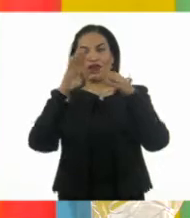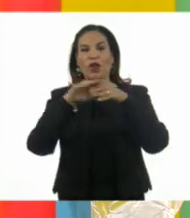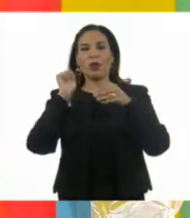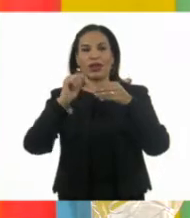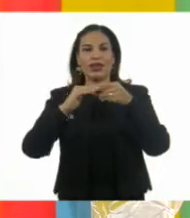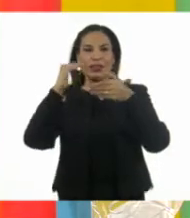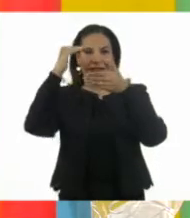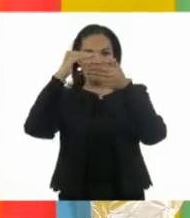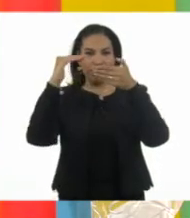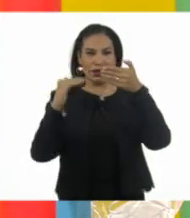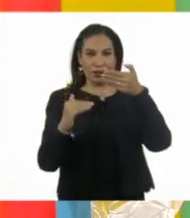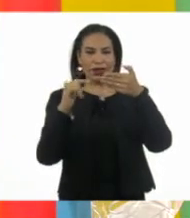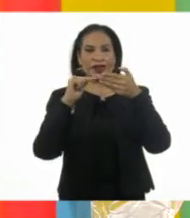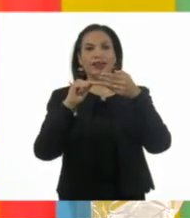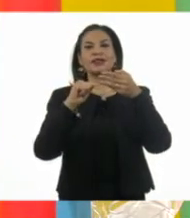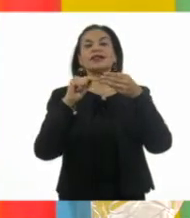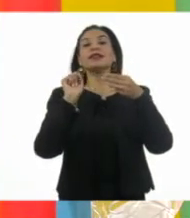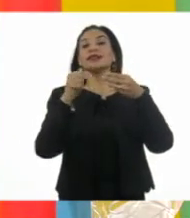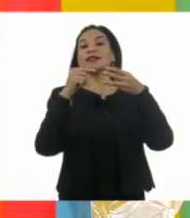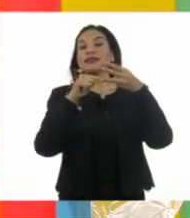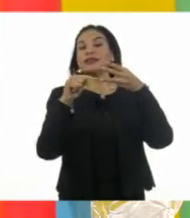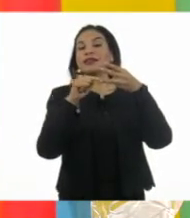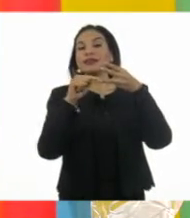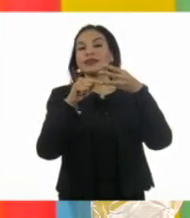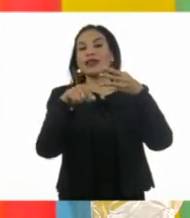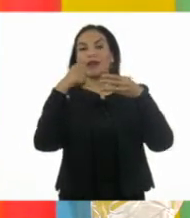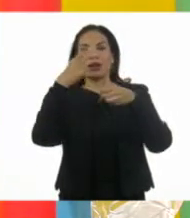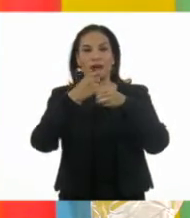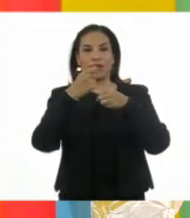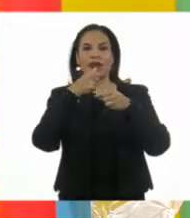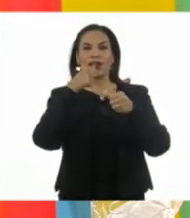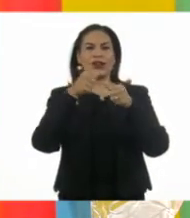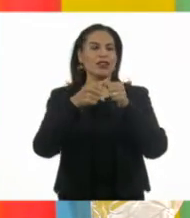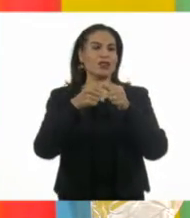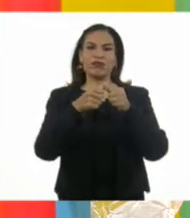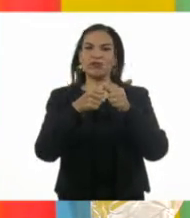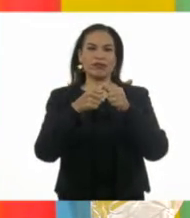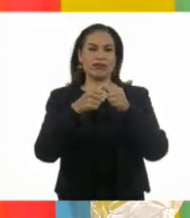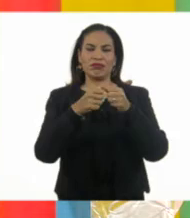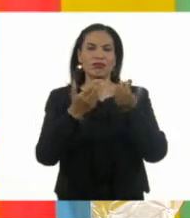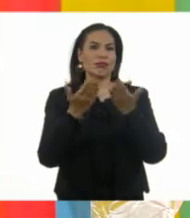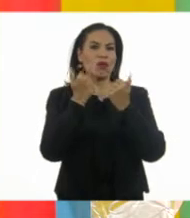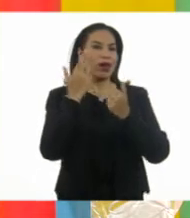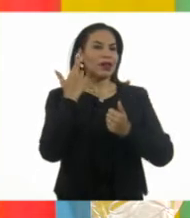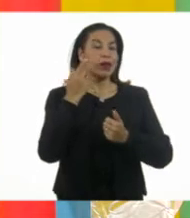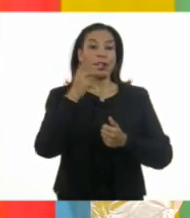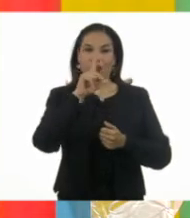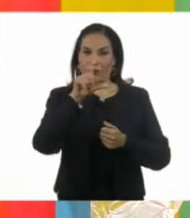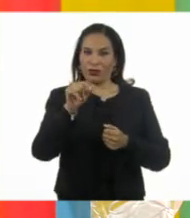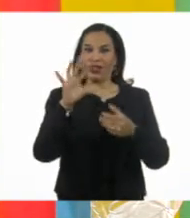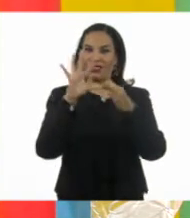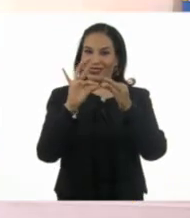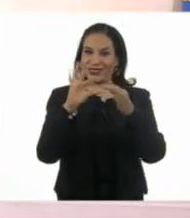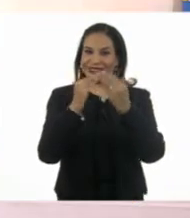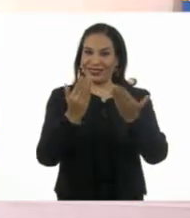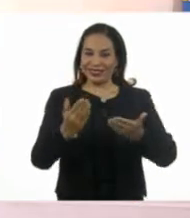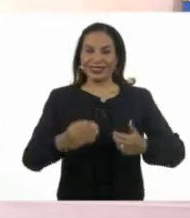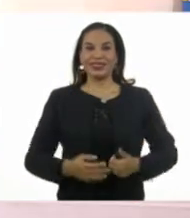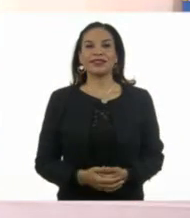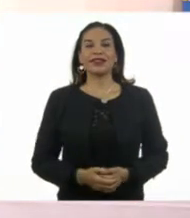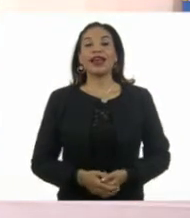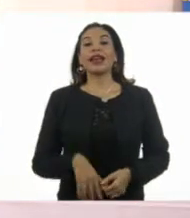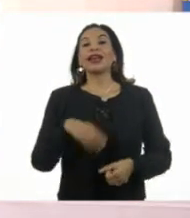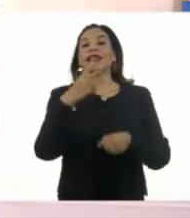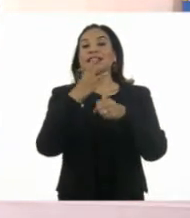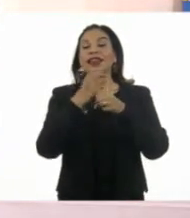para abajo y que es la y es que la primera letra no suena, pero eso lo veremos después. Ok,